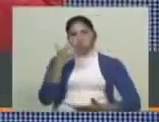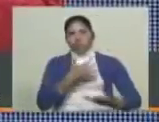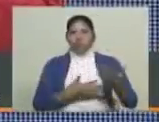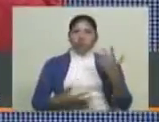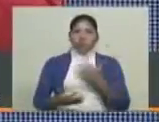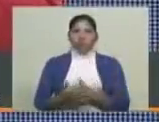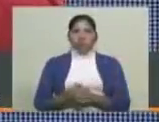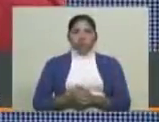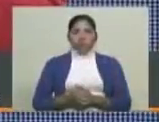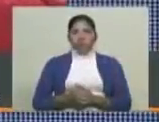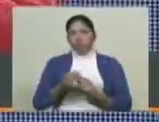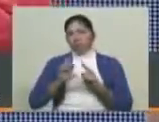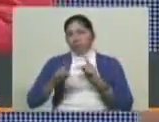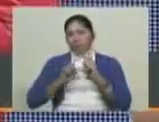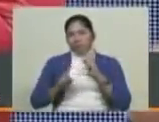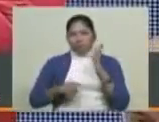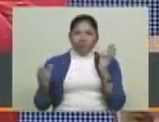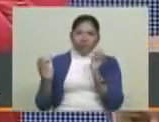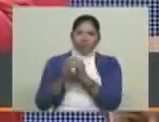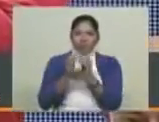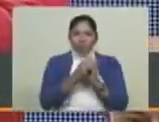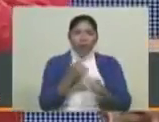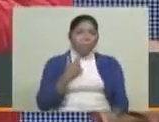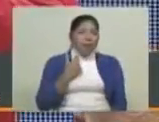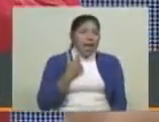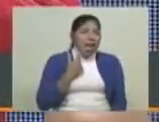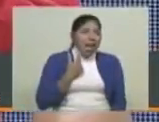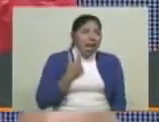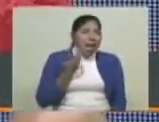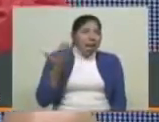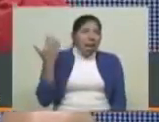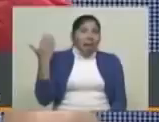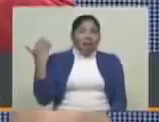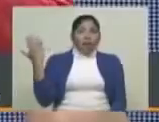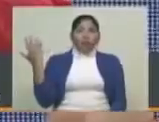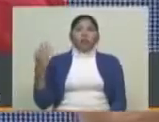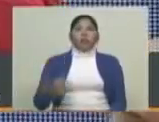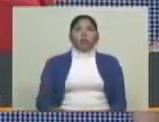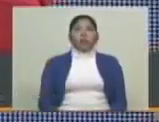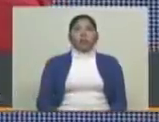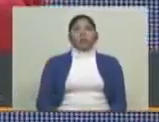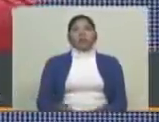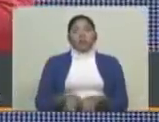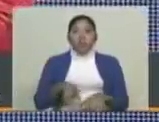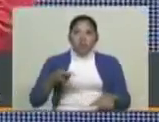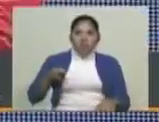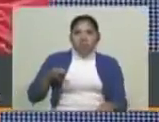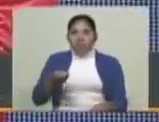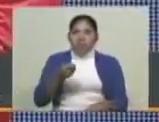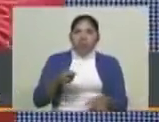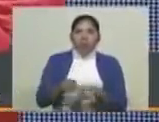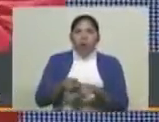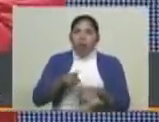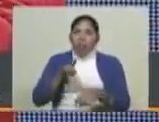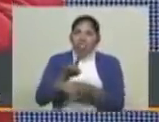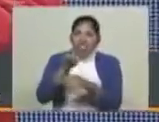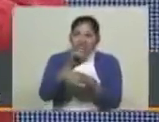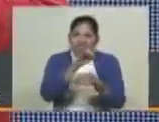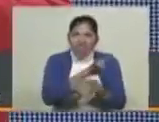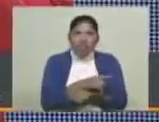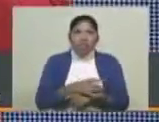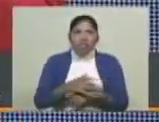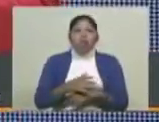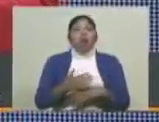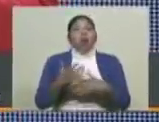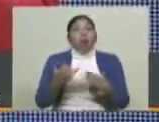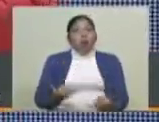O los copellanos o sus derivados ahora, de la traición, del cuchillo por detrás, de la mentira, del engaño. El chavismo tiene que